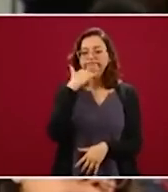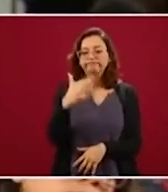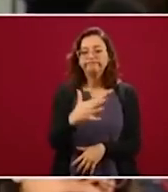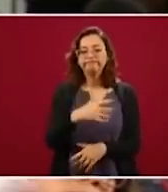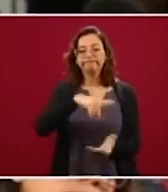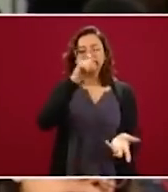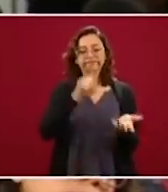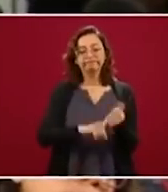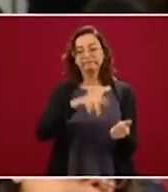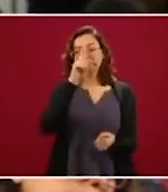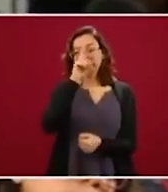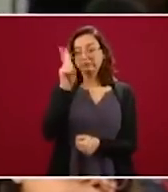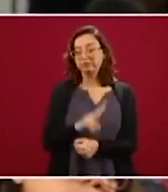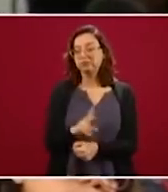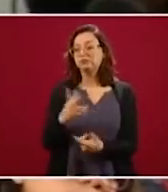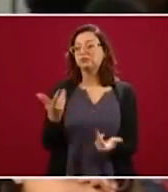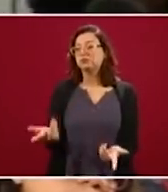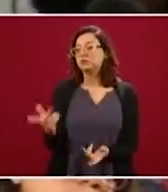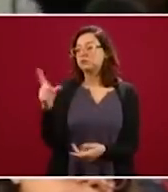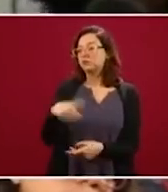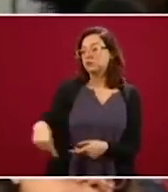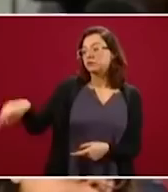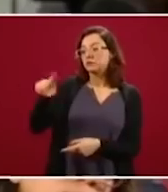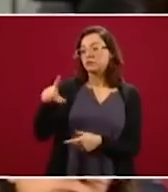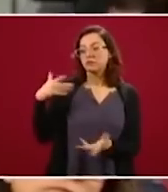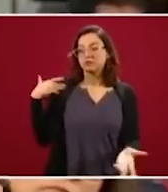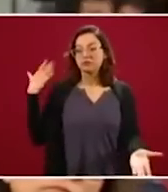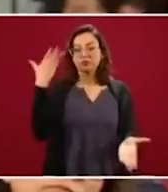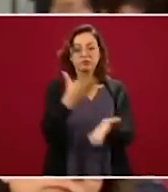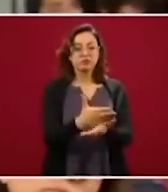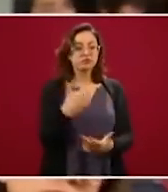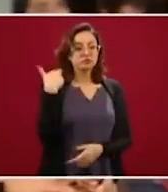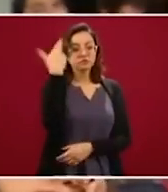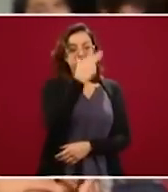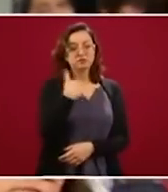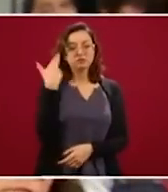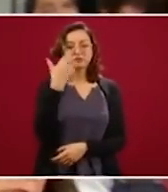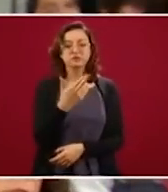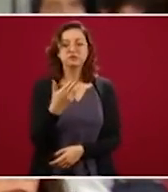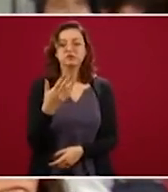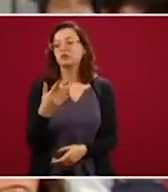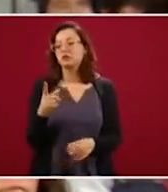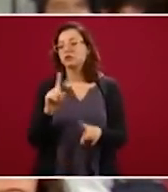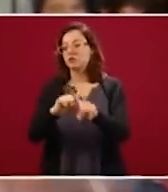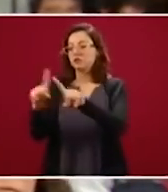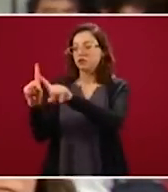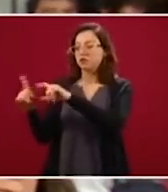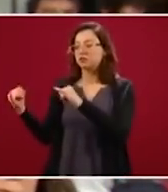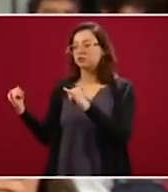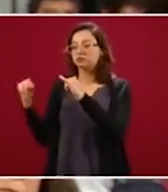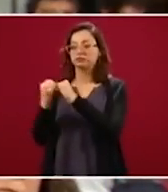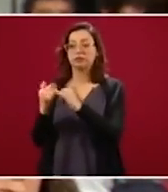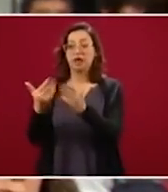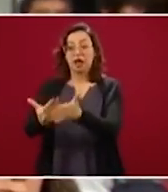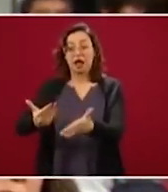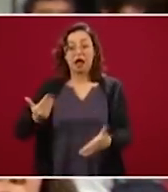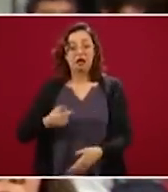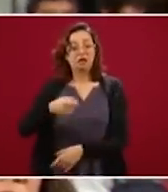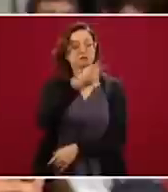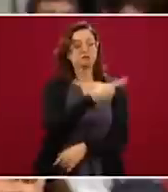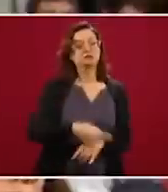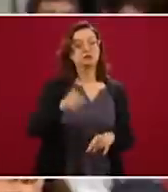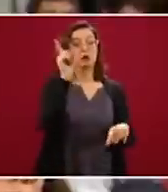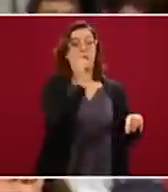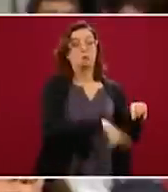que cuando van a hacer esas revisiones los de SUFEMAT o en conjunto con PROFEPA o SEPARNAT, ya quitan los